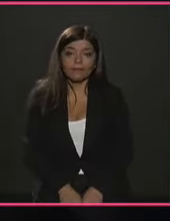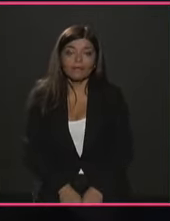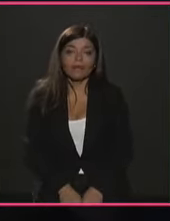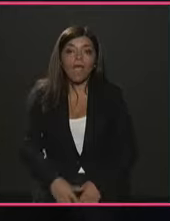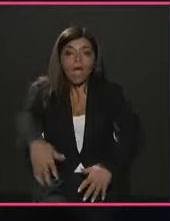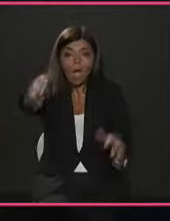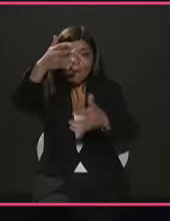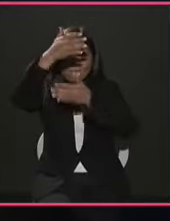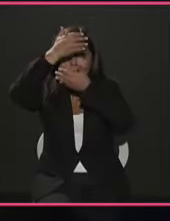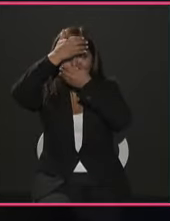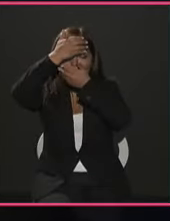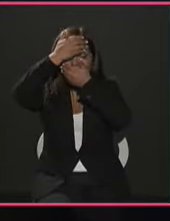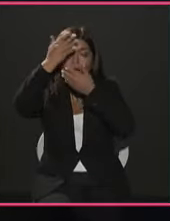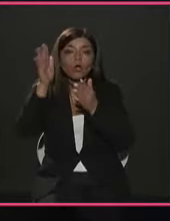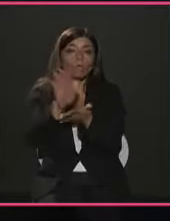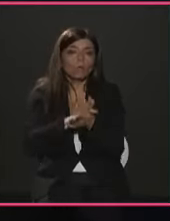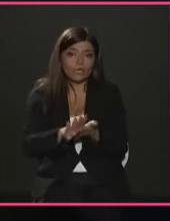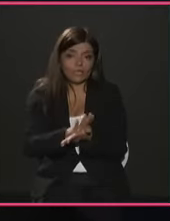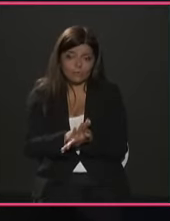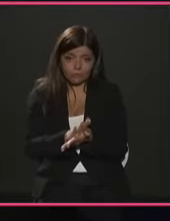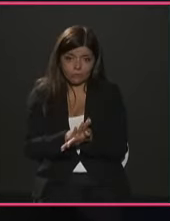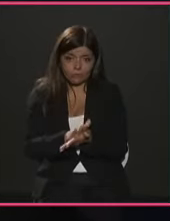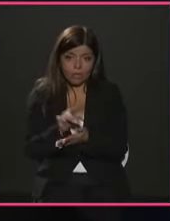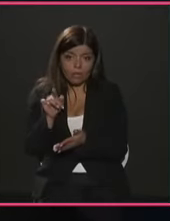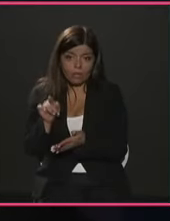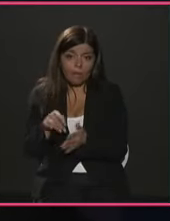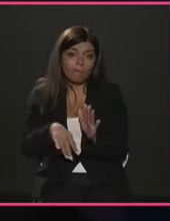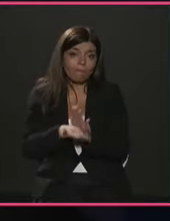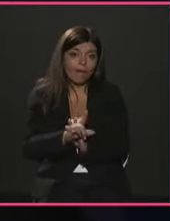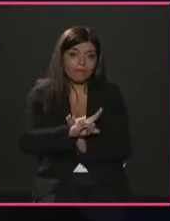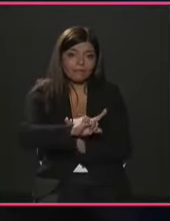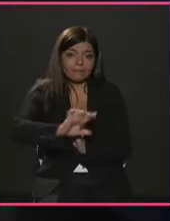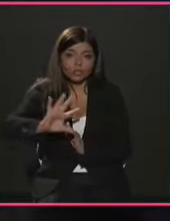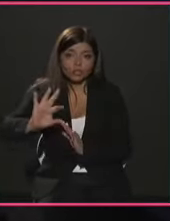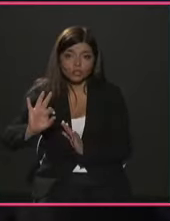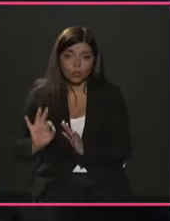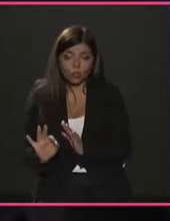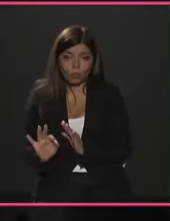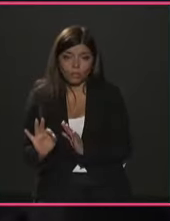en marrocos por ejemplo tenemos más de